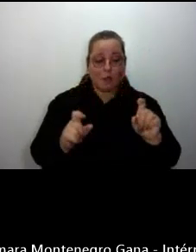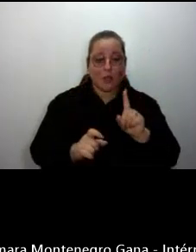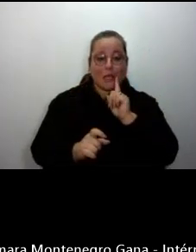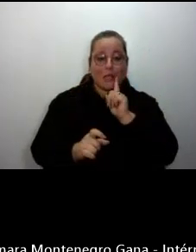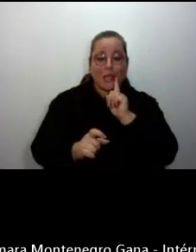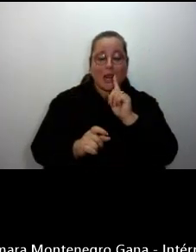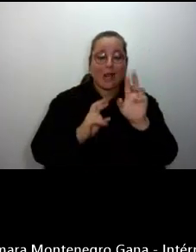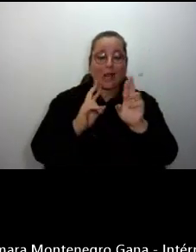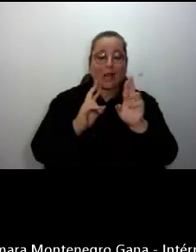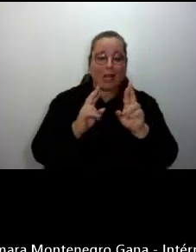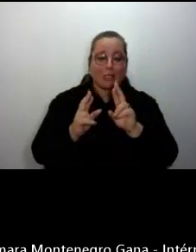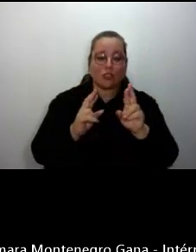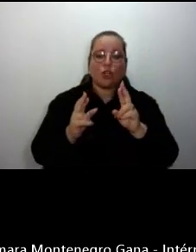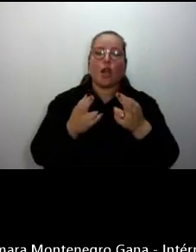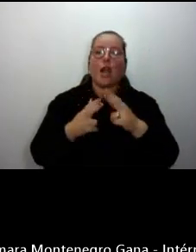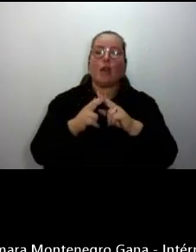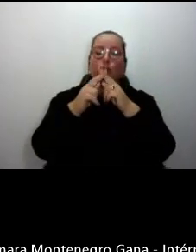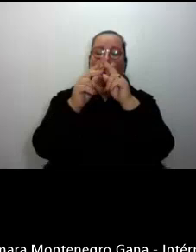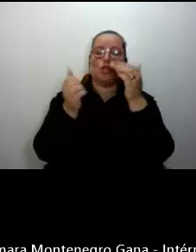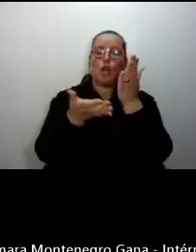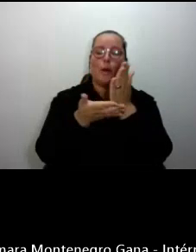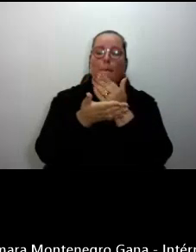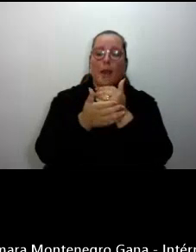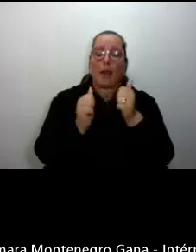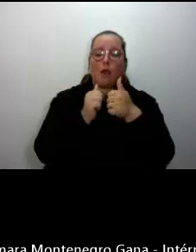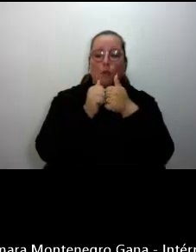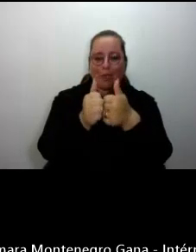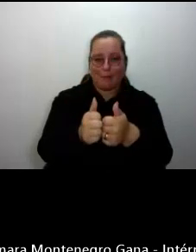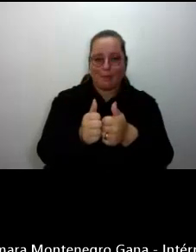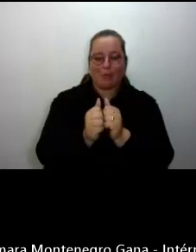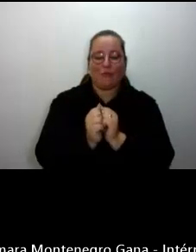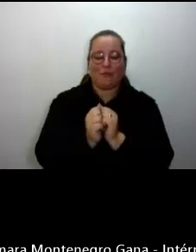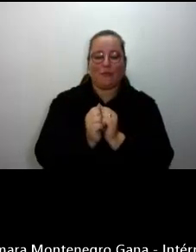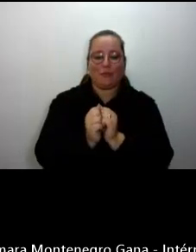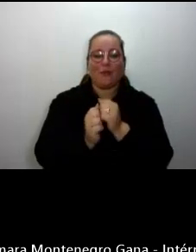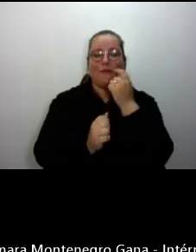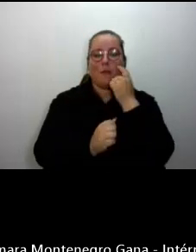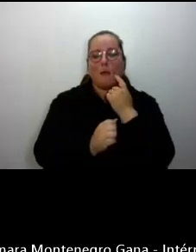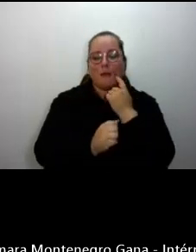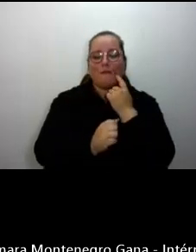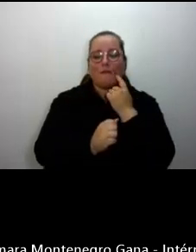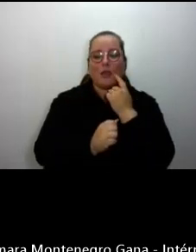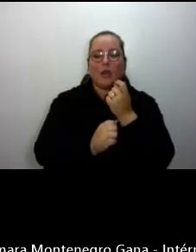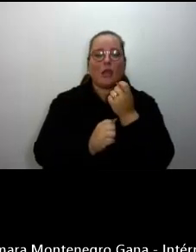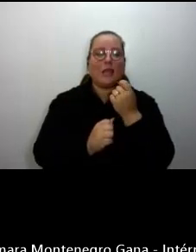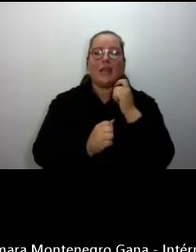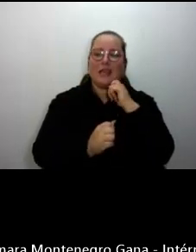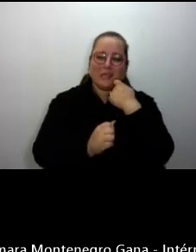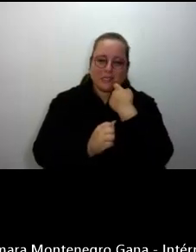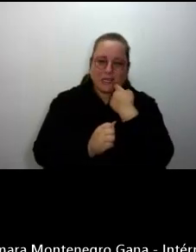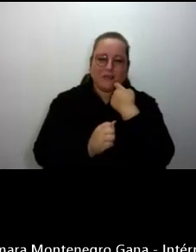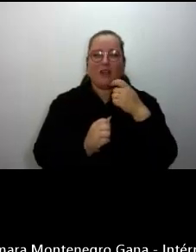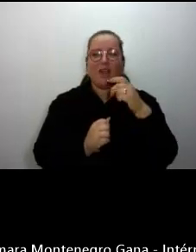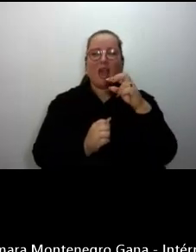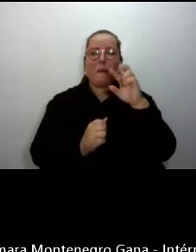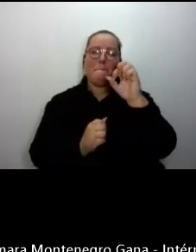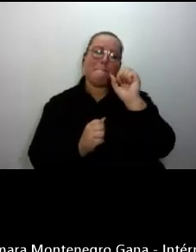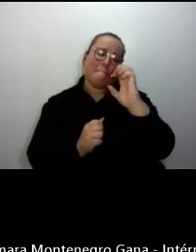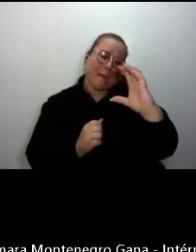la construcción de los planes de acompañamiento emocional y conductual. La primera pregunta está asociada, ¿verdad?, a qué es lo que es un plan de acompañamiento emocional y